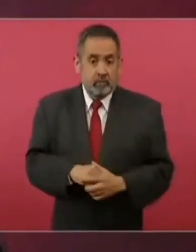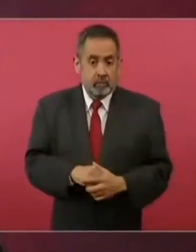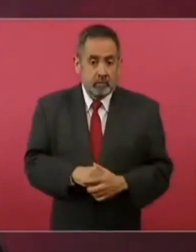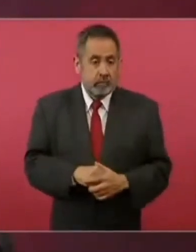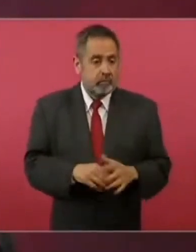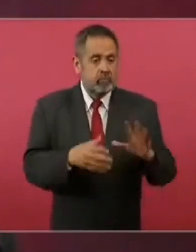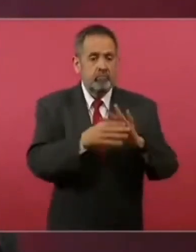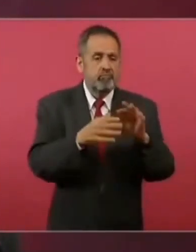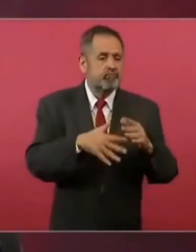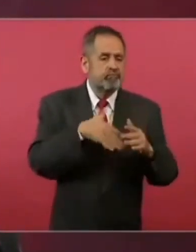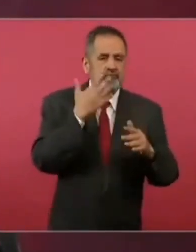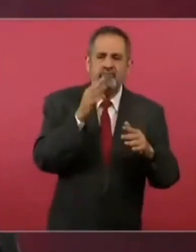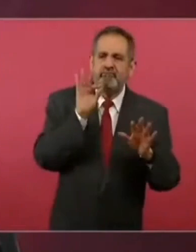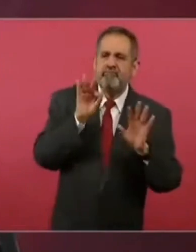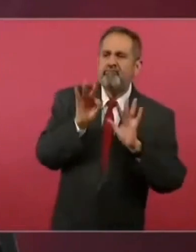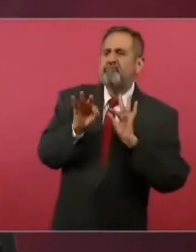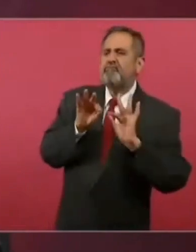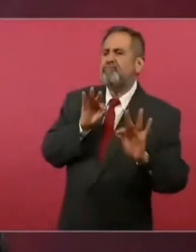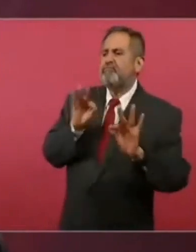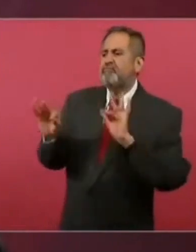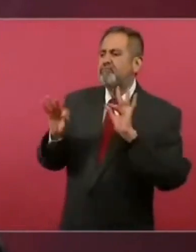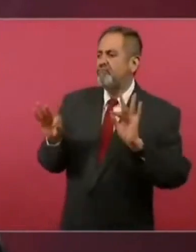con la guerra sucia,